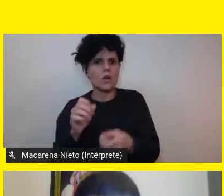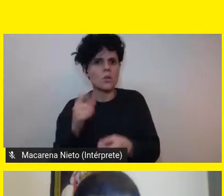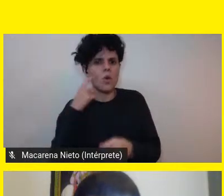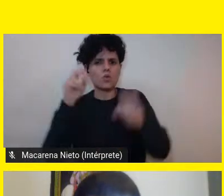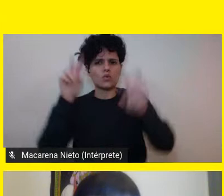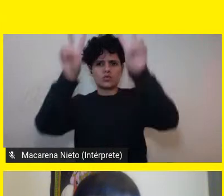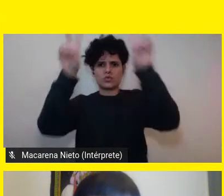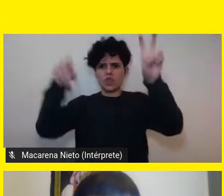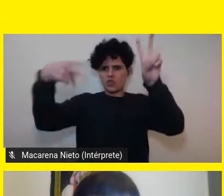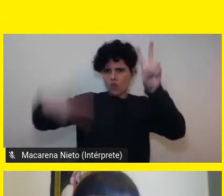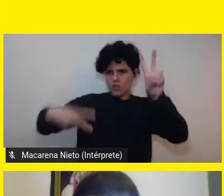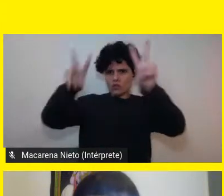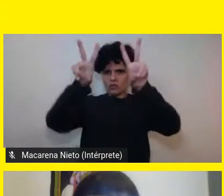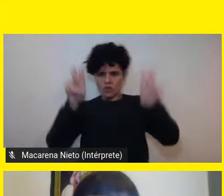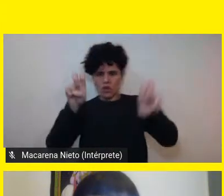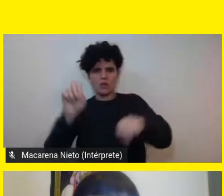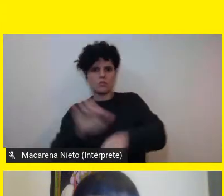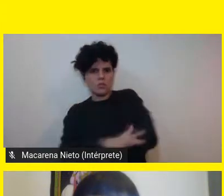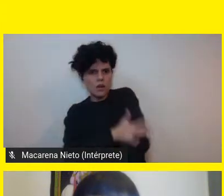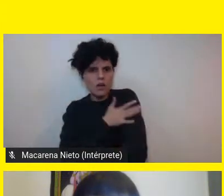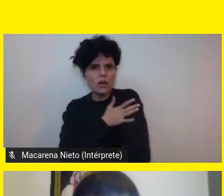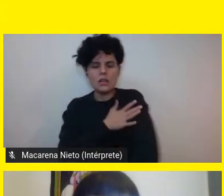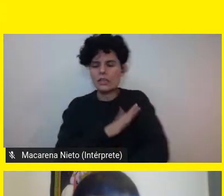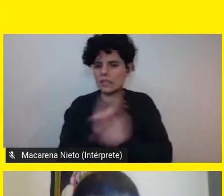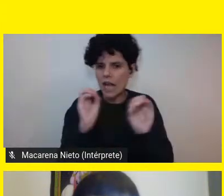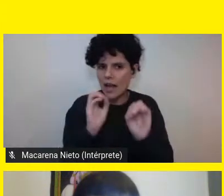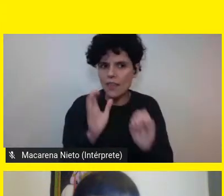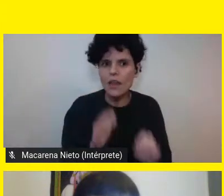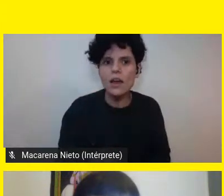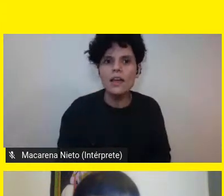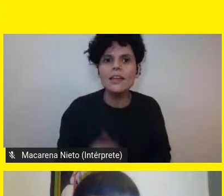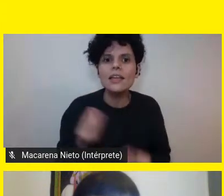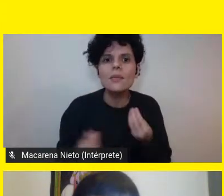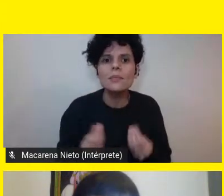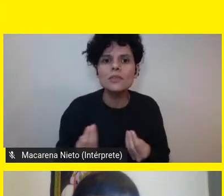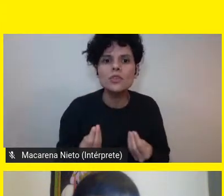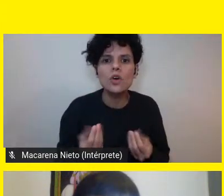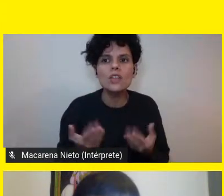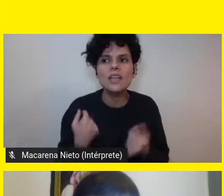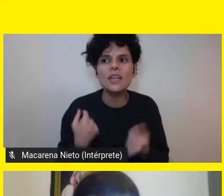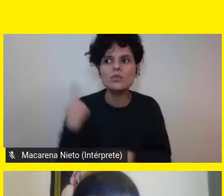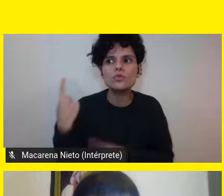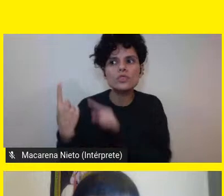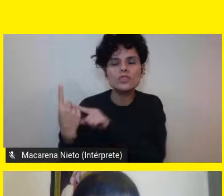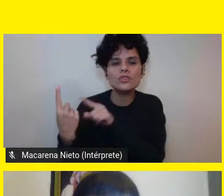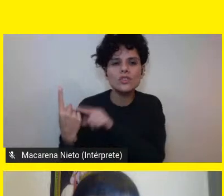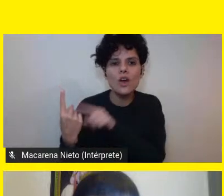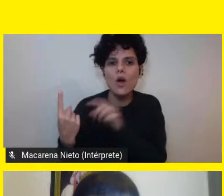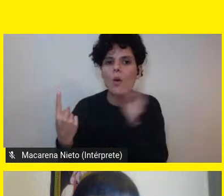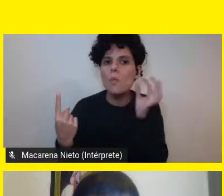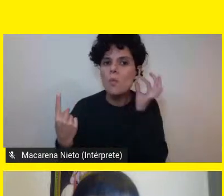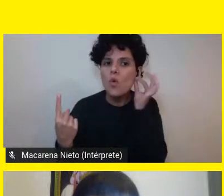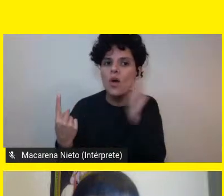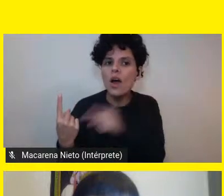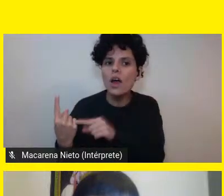titular que ve en una publicación, si no hubiera existido otra mujer que, siendo